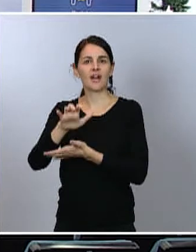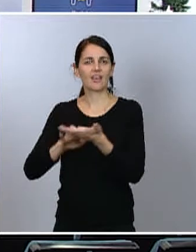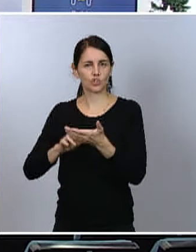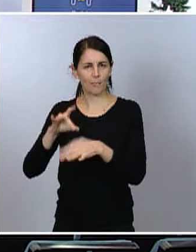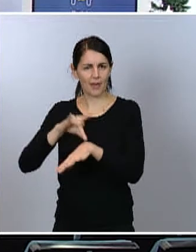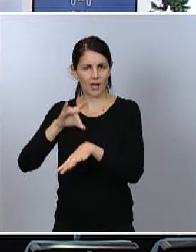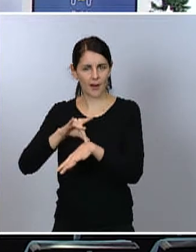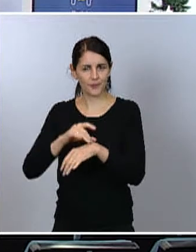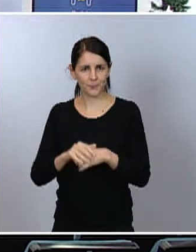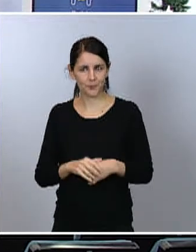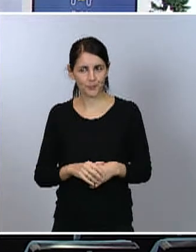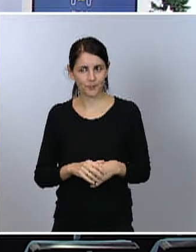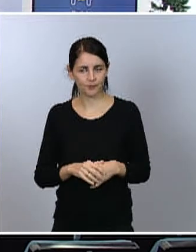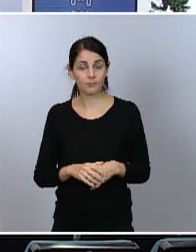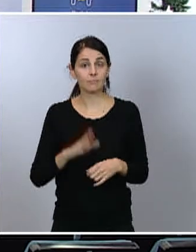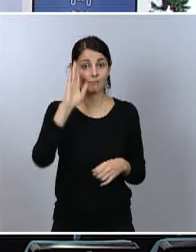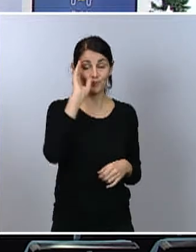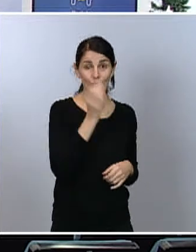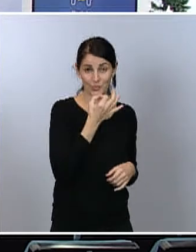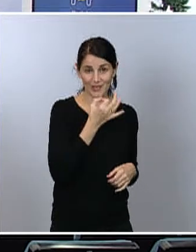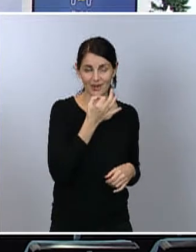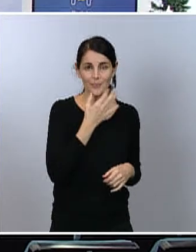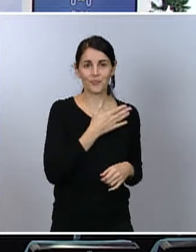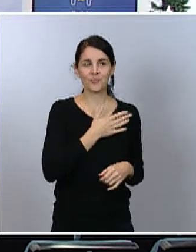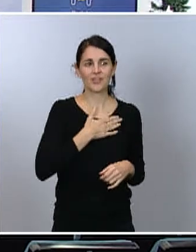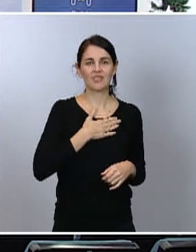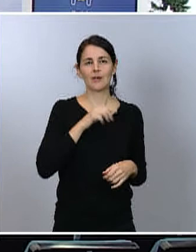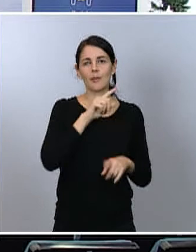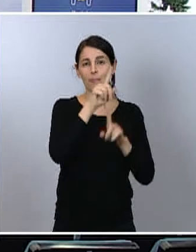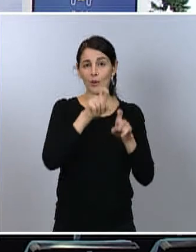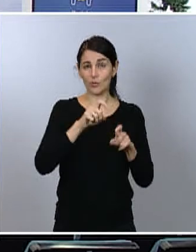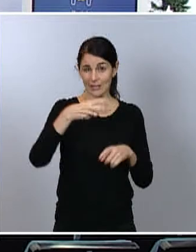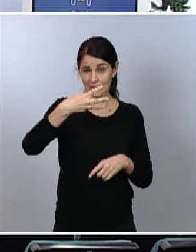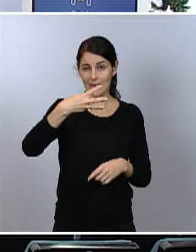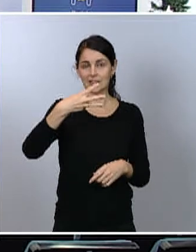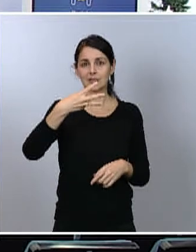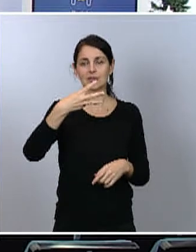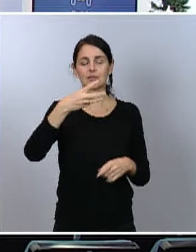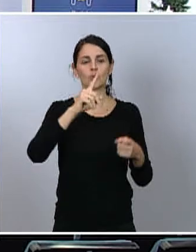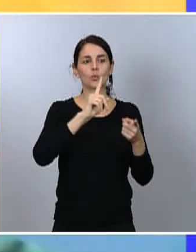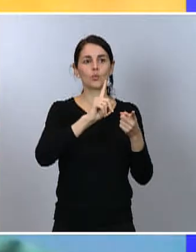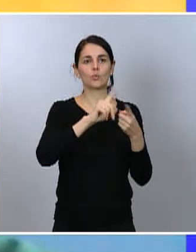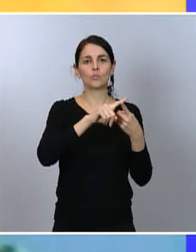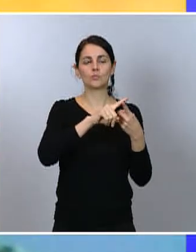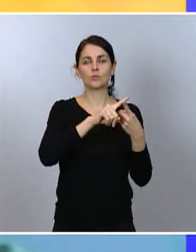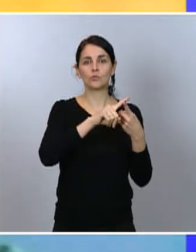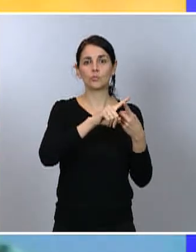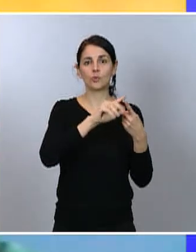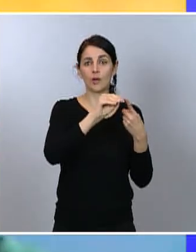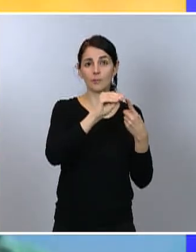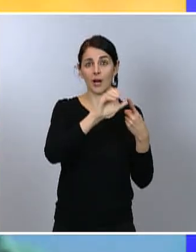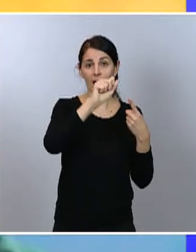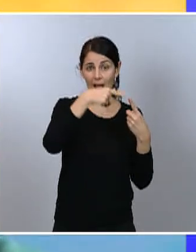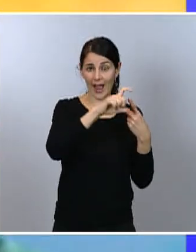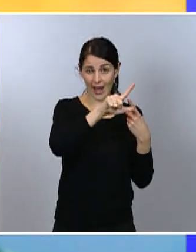Hola, buenas tardes. Yo tenía tres preguntas. Una es para Alfredo González, para el secretario de Salud Digital, sobre el registro estatal